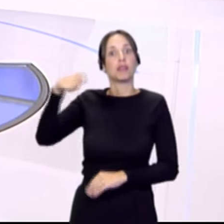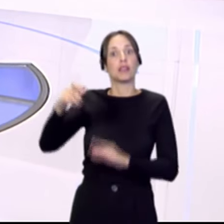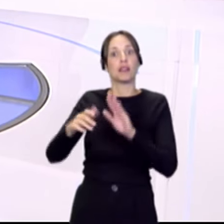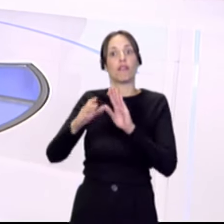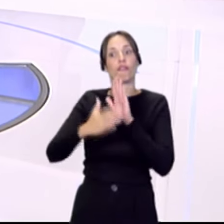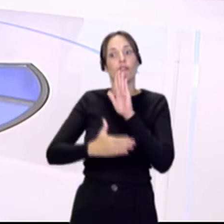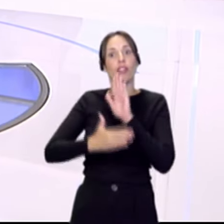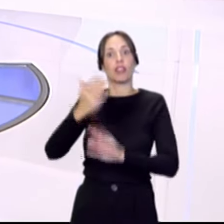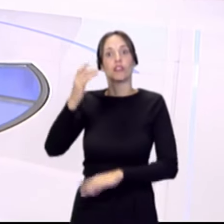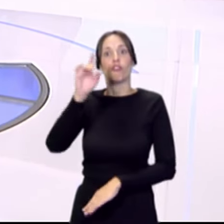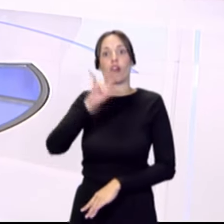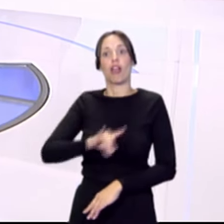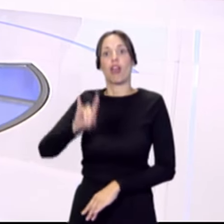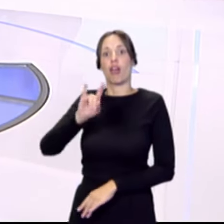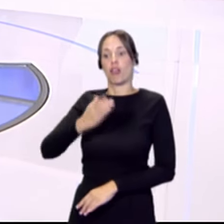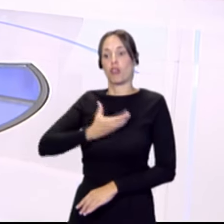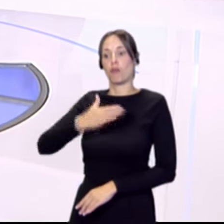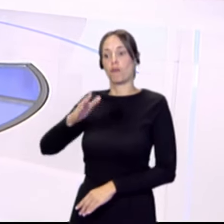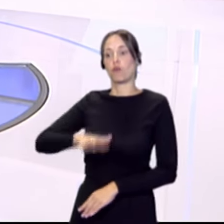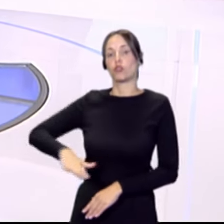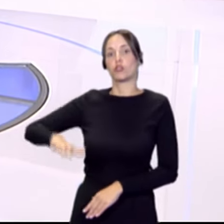destaca?